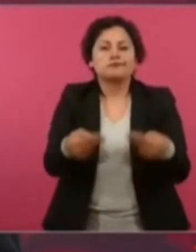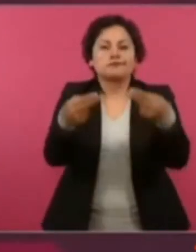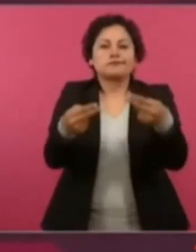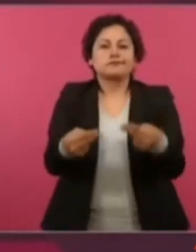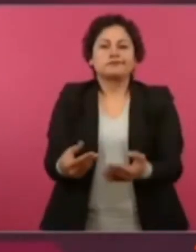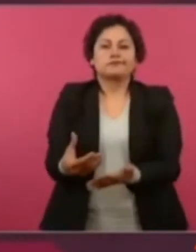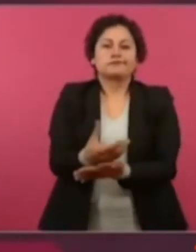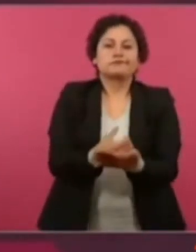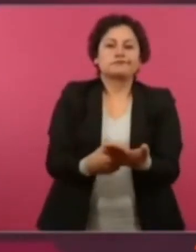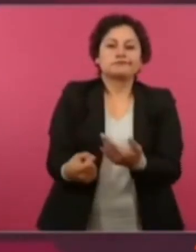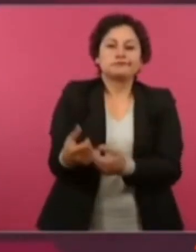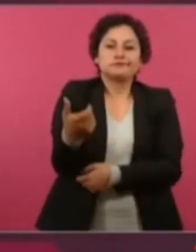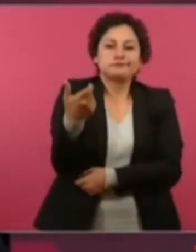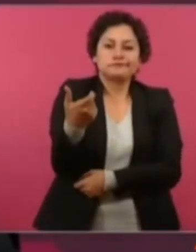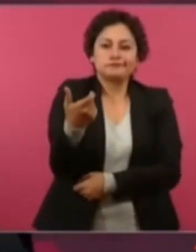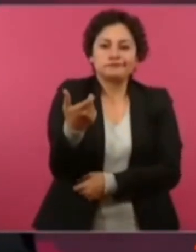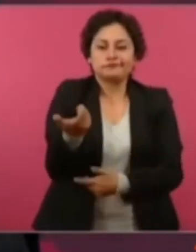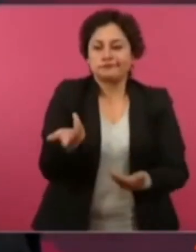Entonces,